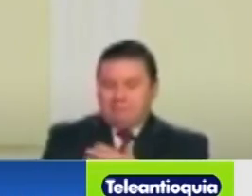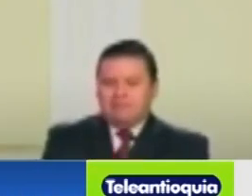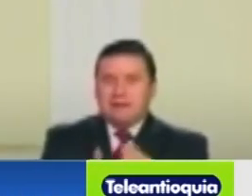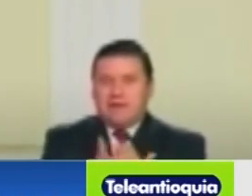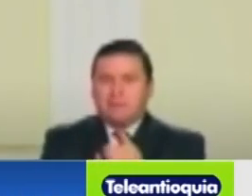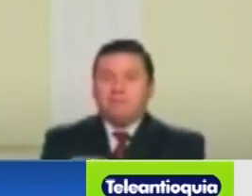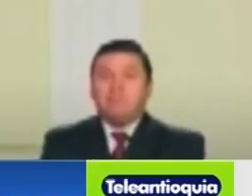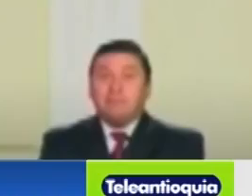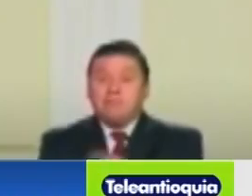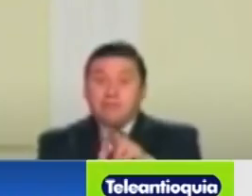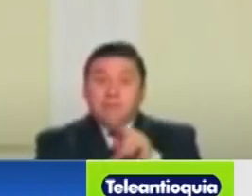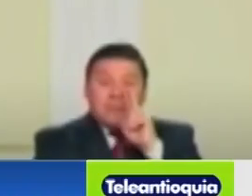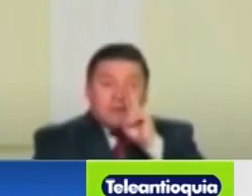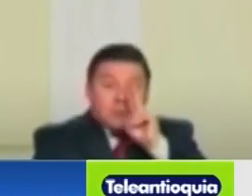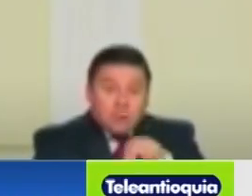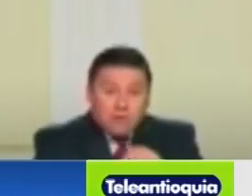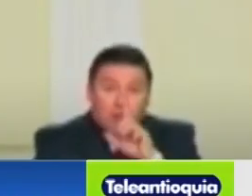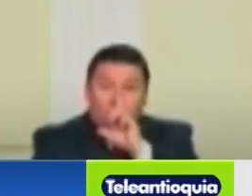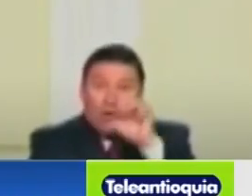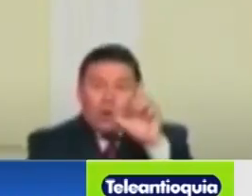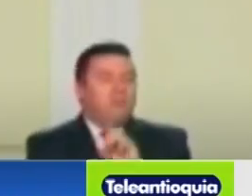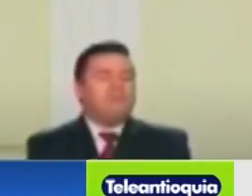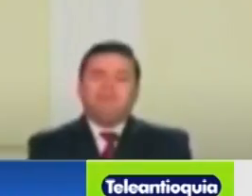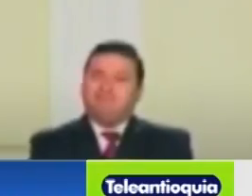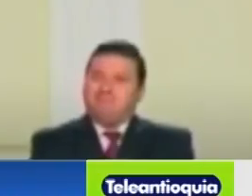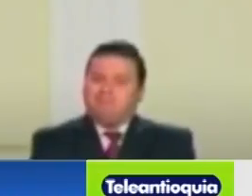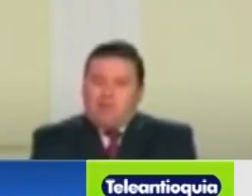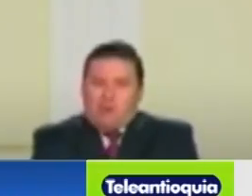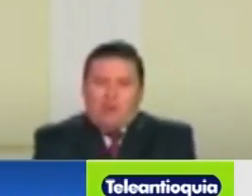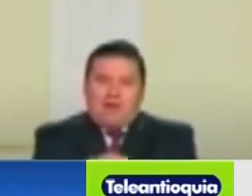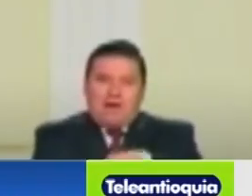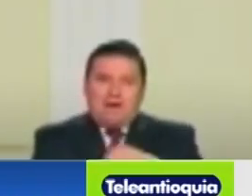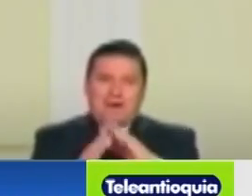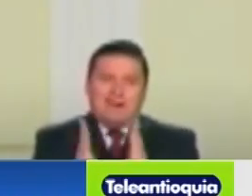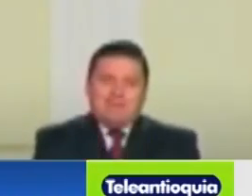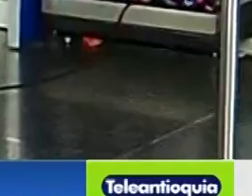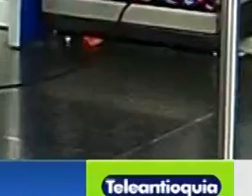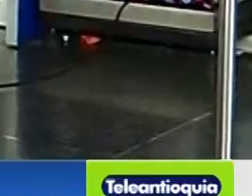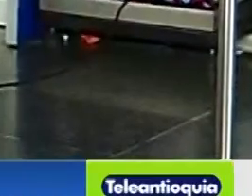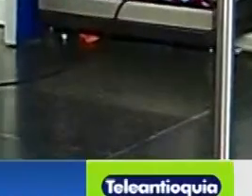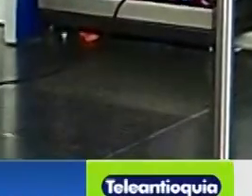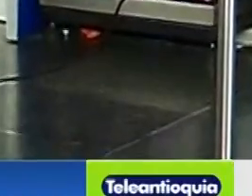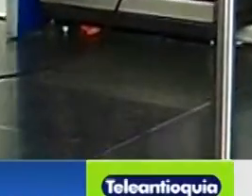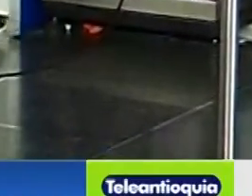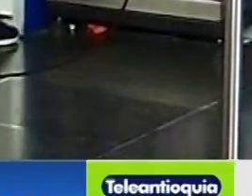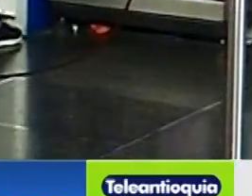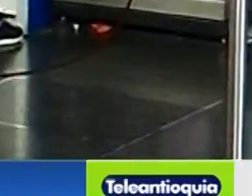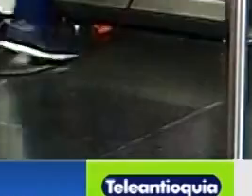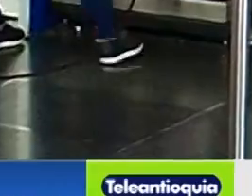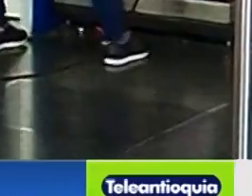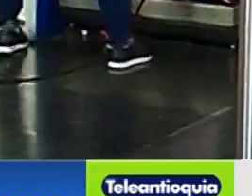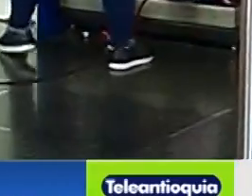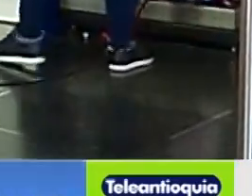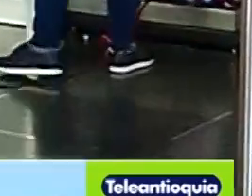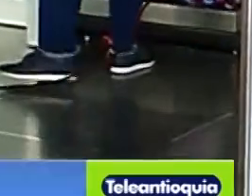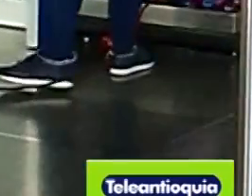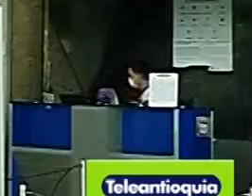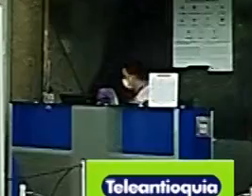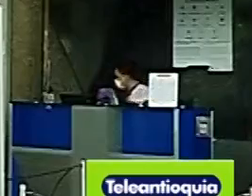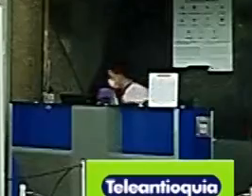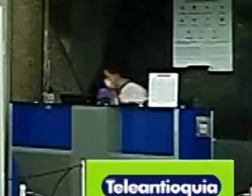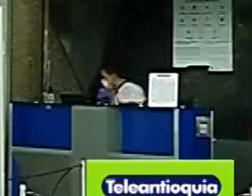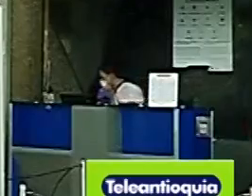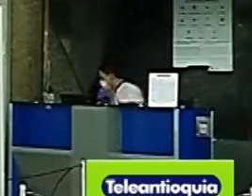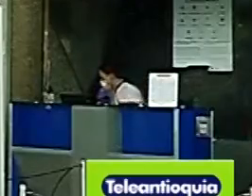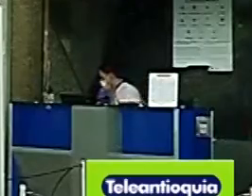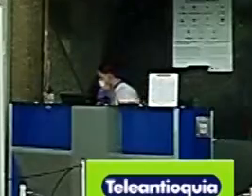en esos meses, junio y julio, nos mantenemos en casa. El presidente reiteró que continúan suspendidos los